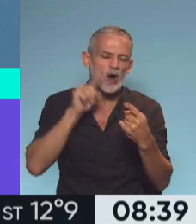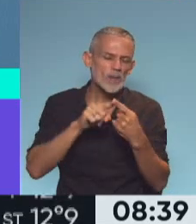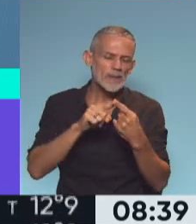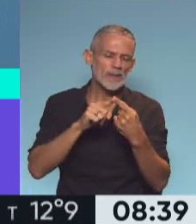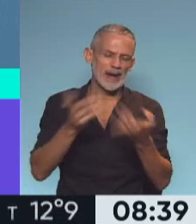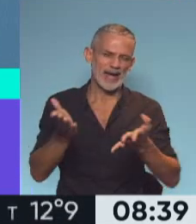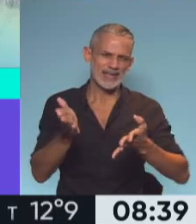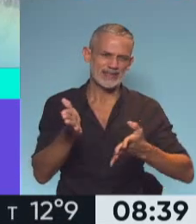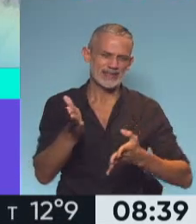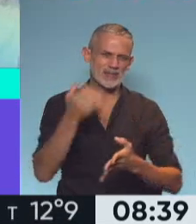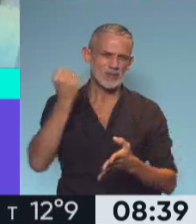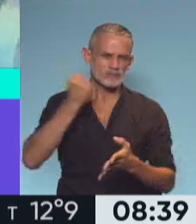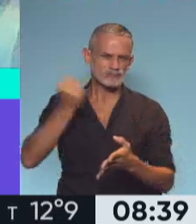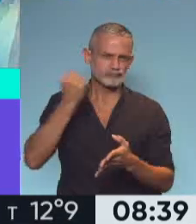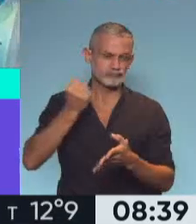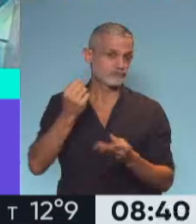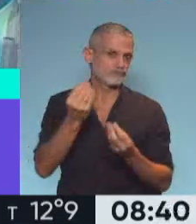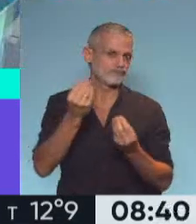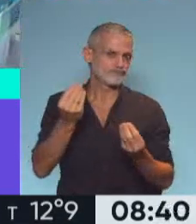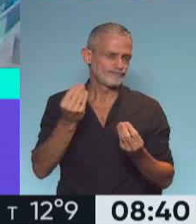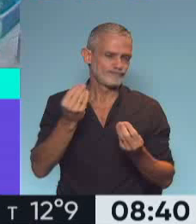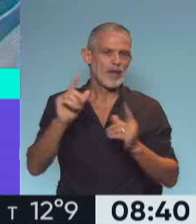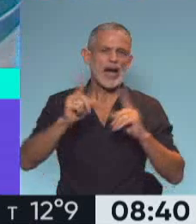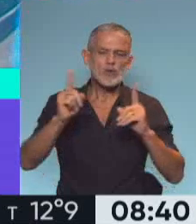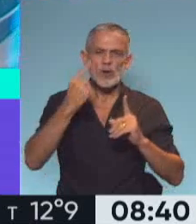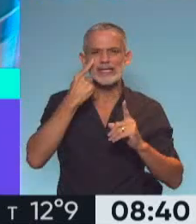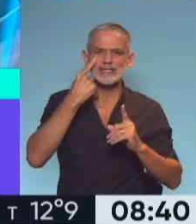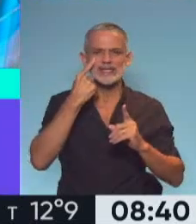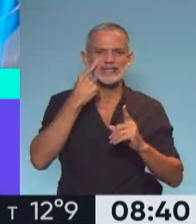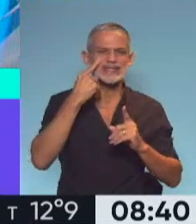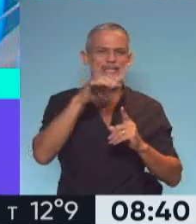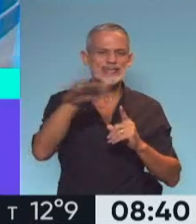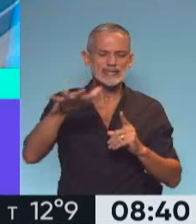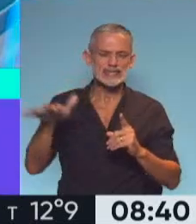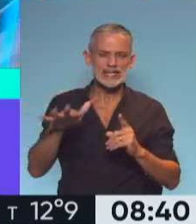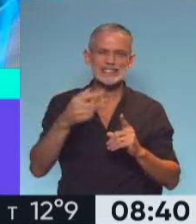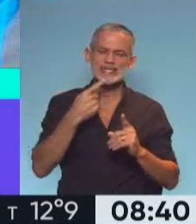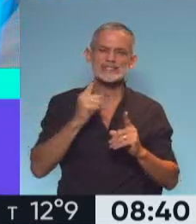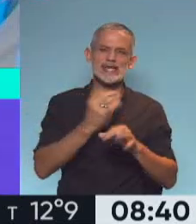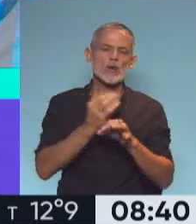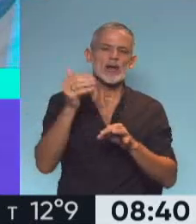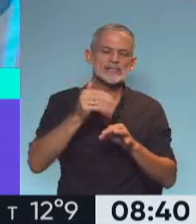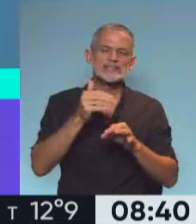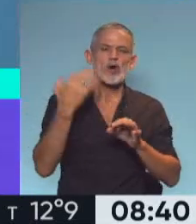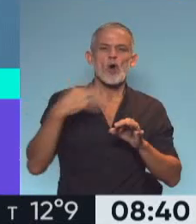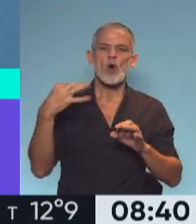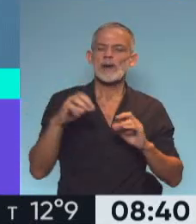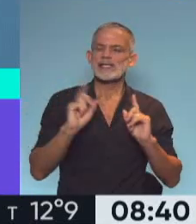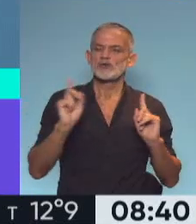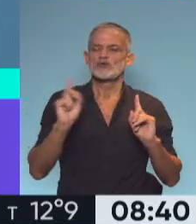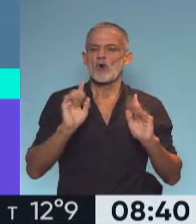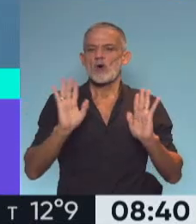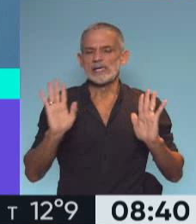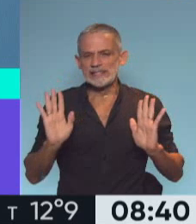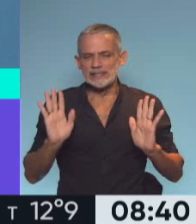se marca de esta manera, porque bueno, en principio hay algunos intendentes que están proponiendo que la presencialidad no sea obligatoria y que en